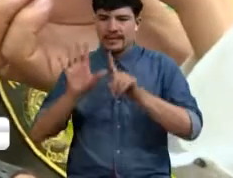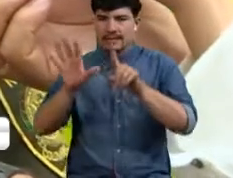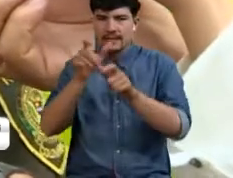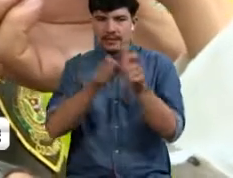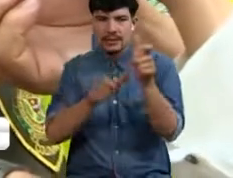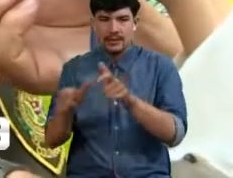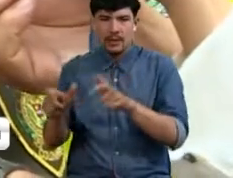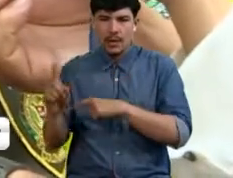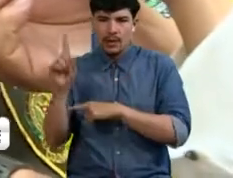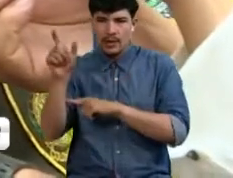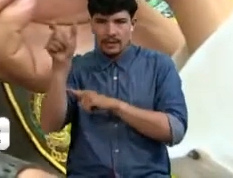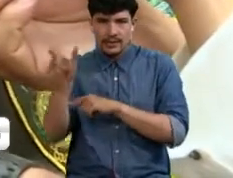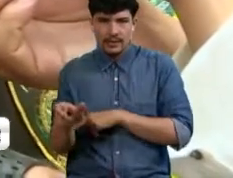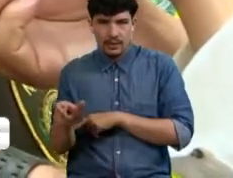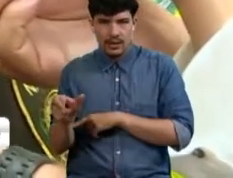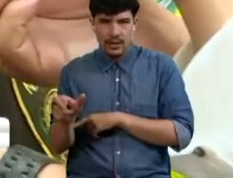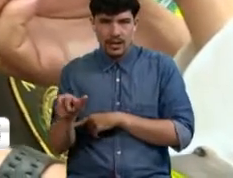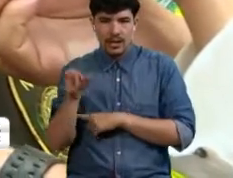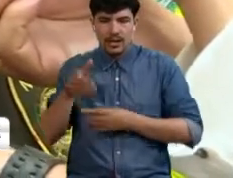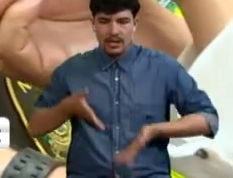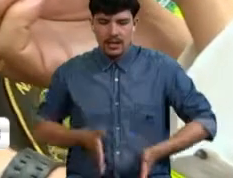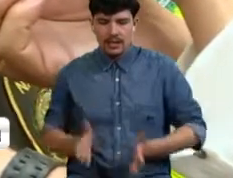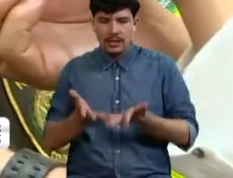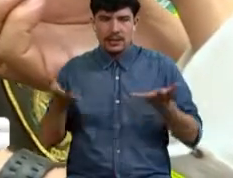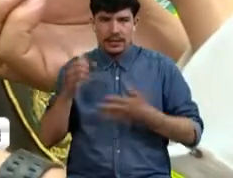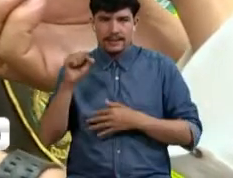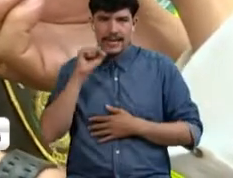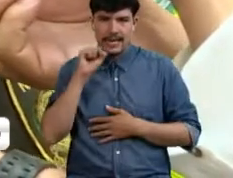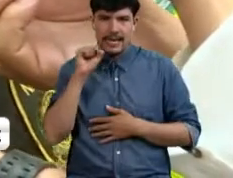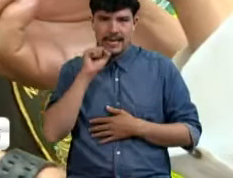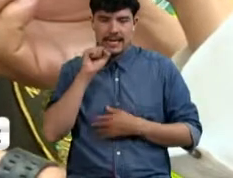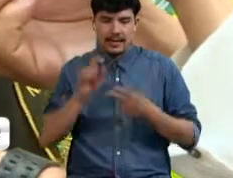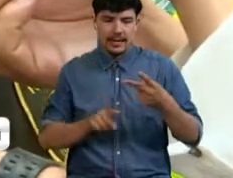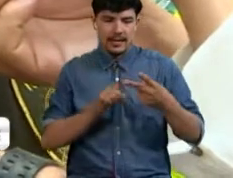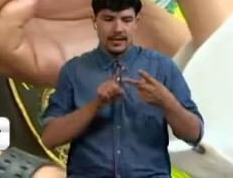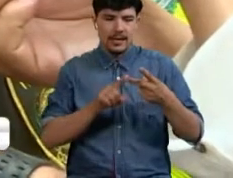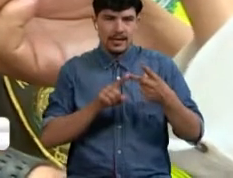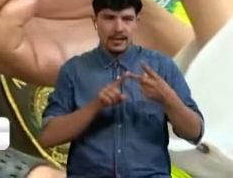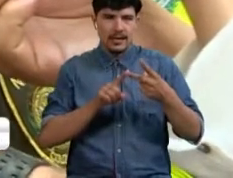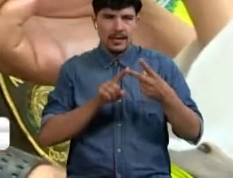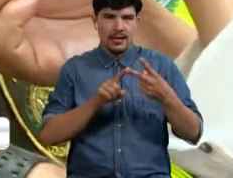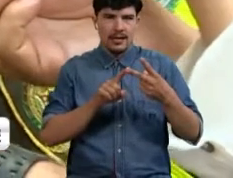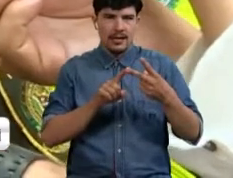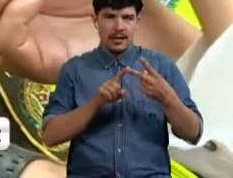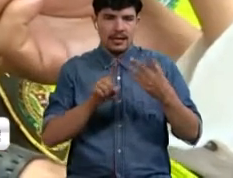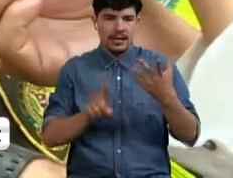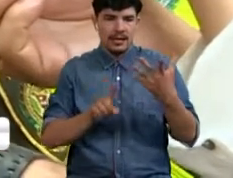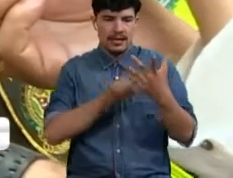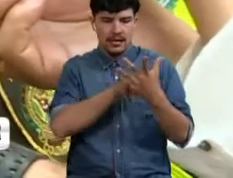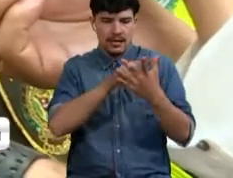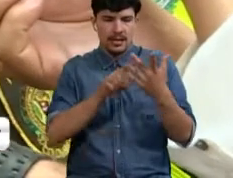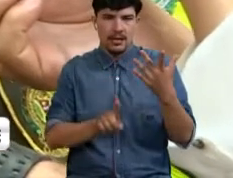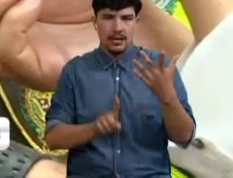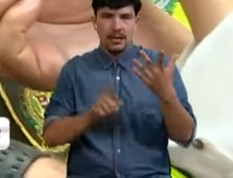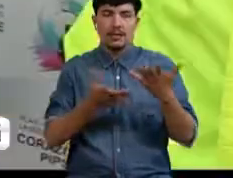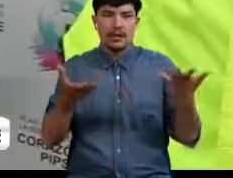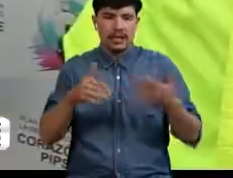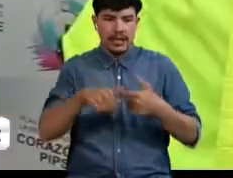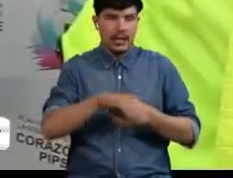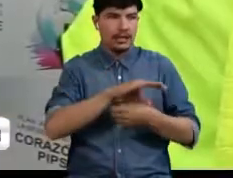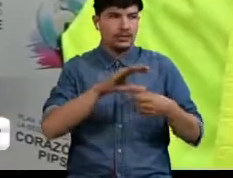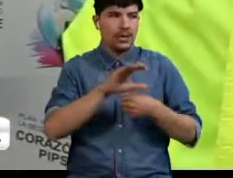uno de ellos es oriundo de barrancabermeja los otros fueron capturados aquí en la ciudad de bucaramanga